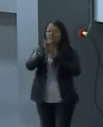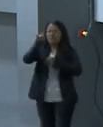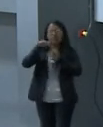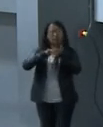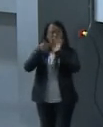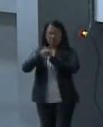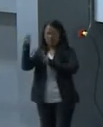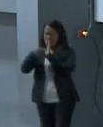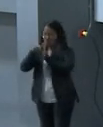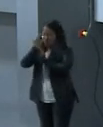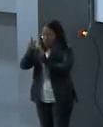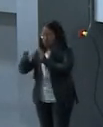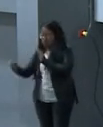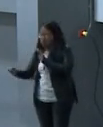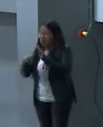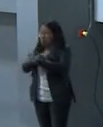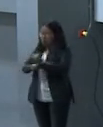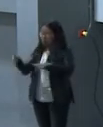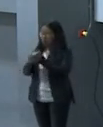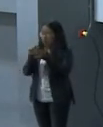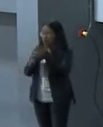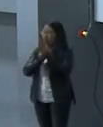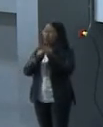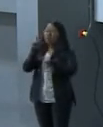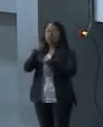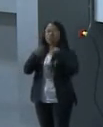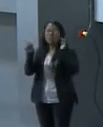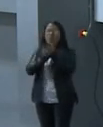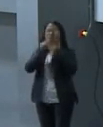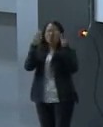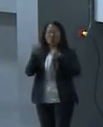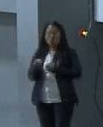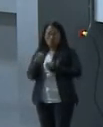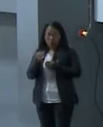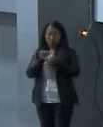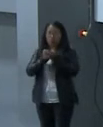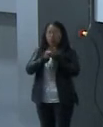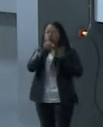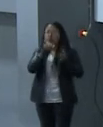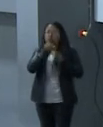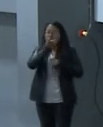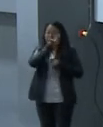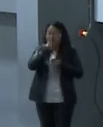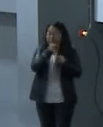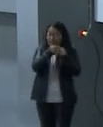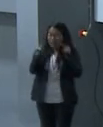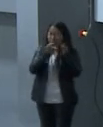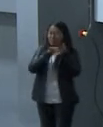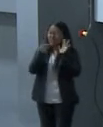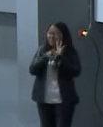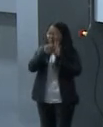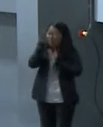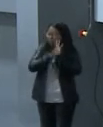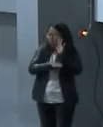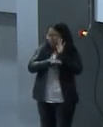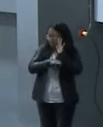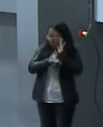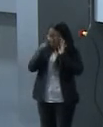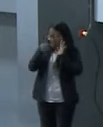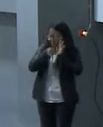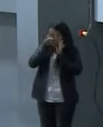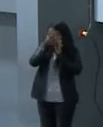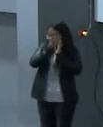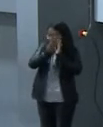millones, que puede ser un poco más por el aumento del orden de 5%. Si hablamos de 2 semanas, compañeros y compañeras, estamos hablando de menos de